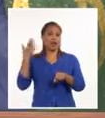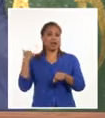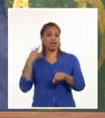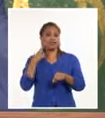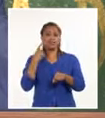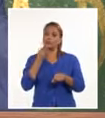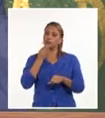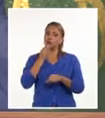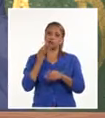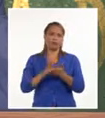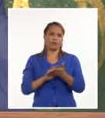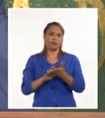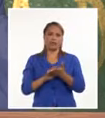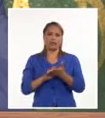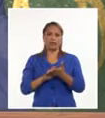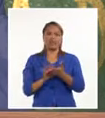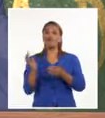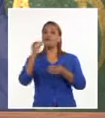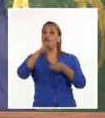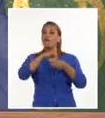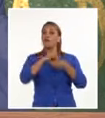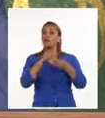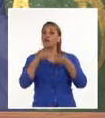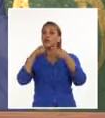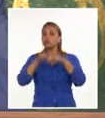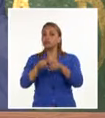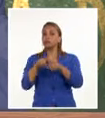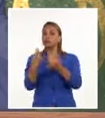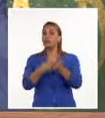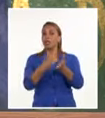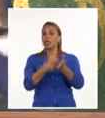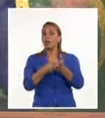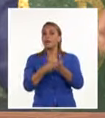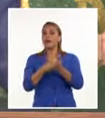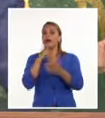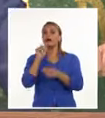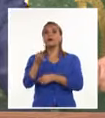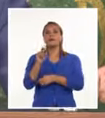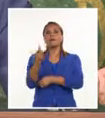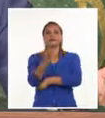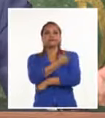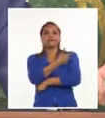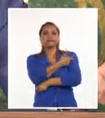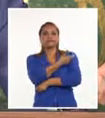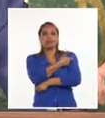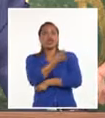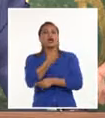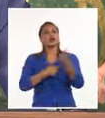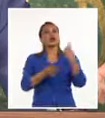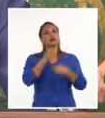inusitado, que era este fondo humanitario para la adquisición de vacunas. Porque para algunos países